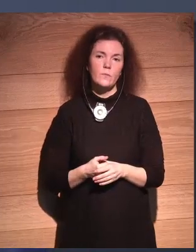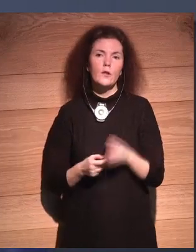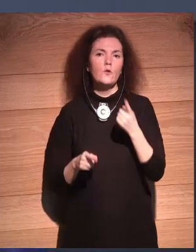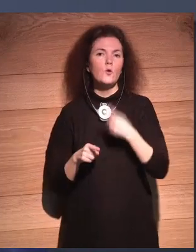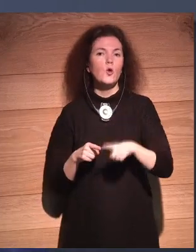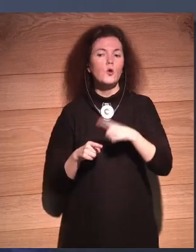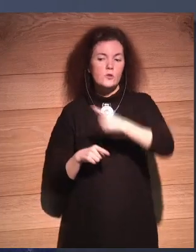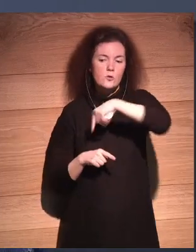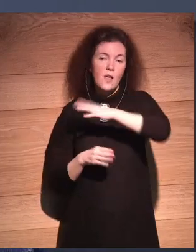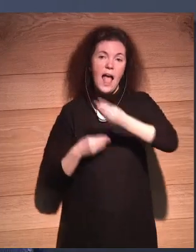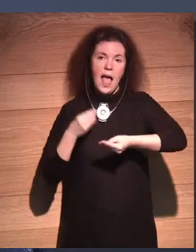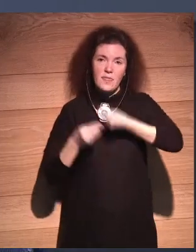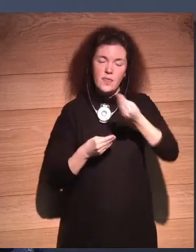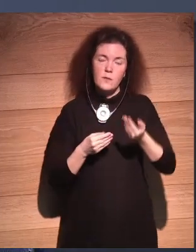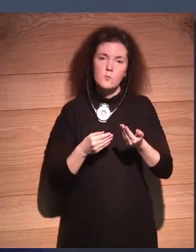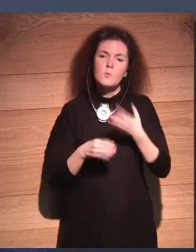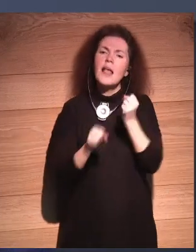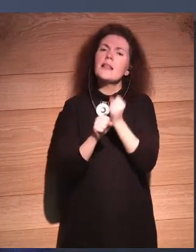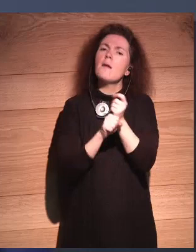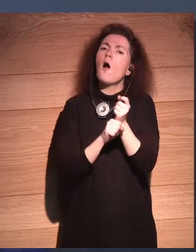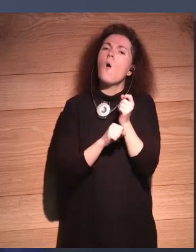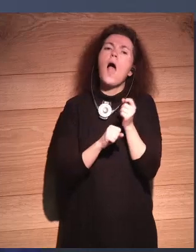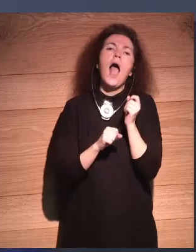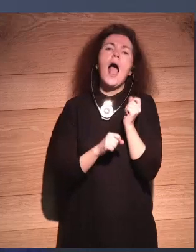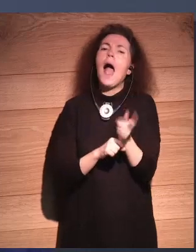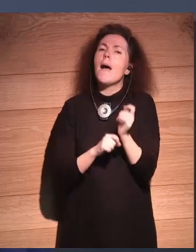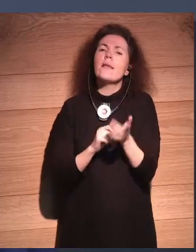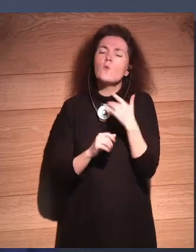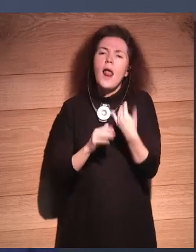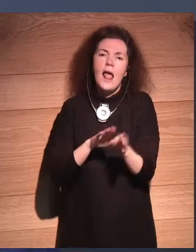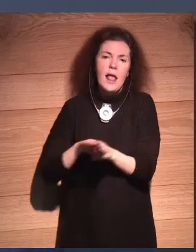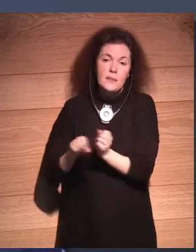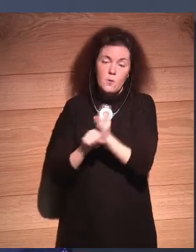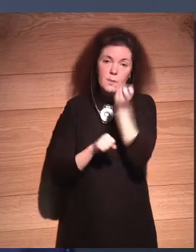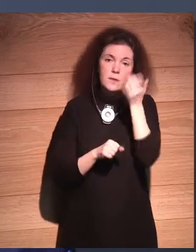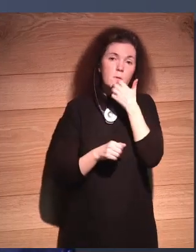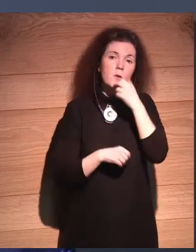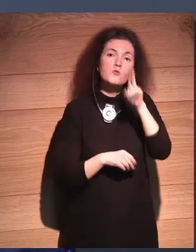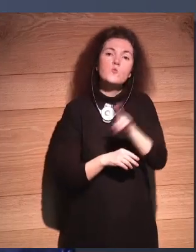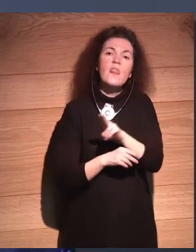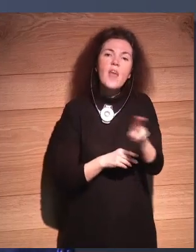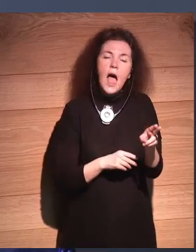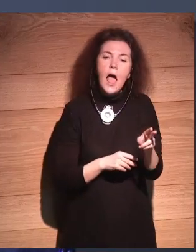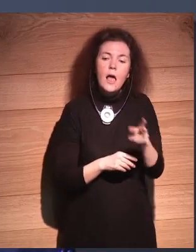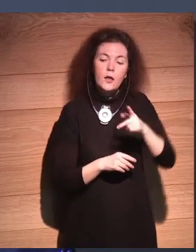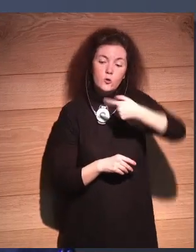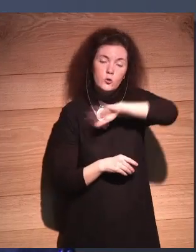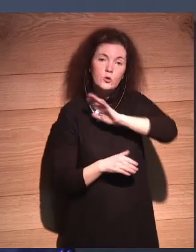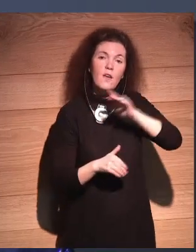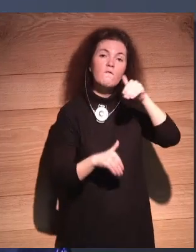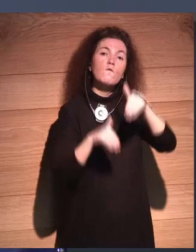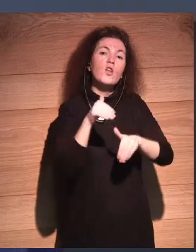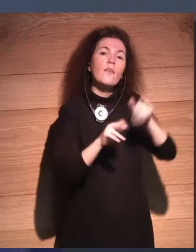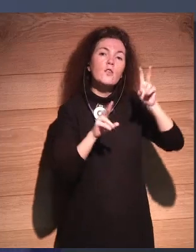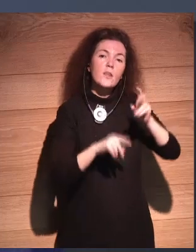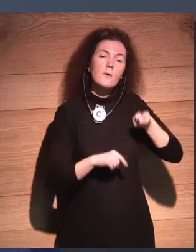Cosas que hacemos aparte de nuestro trabajo a día de hoy. Esto es bueno. Por ejemplo, en Suiza hemos votado